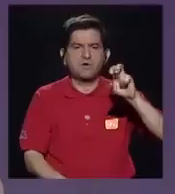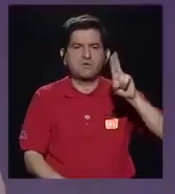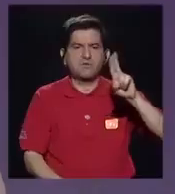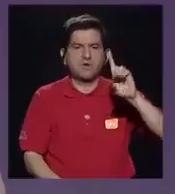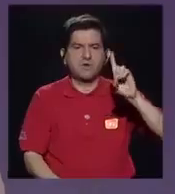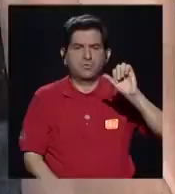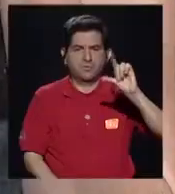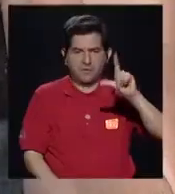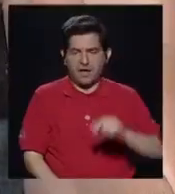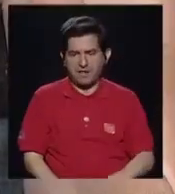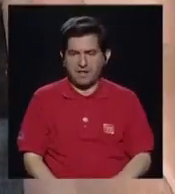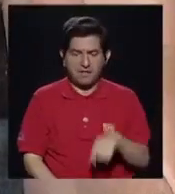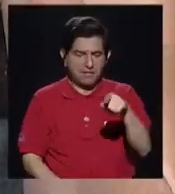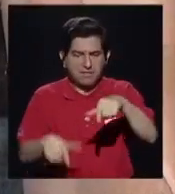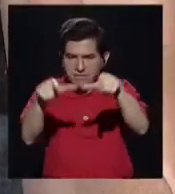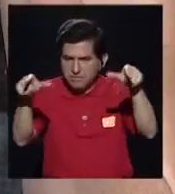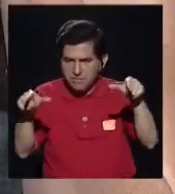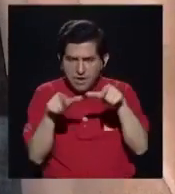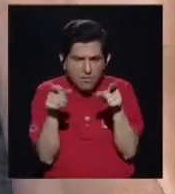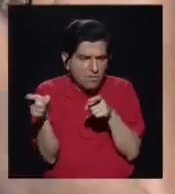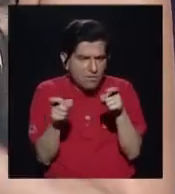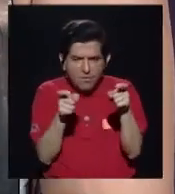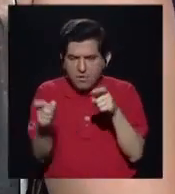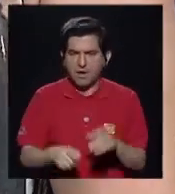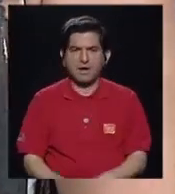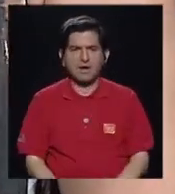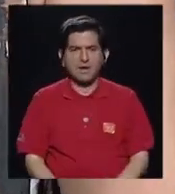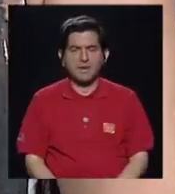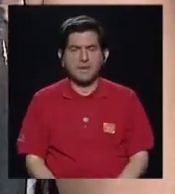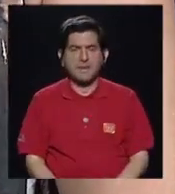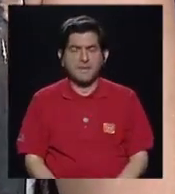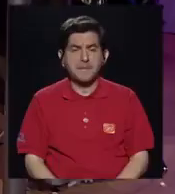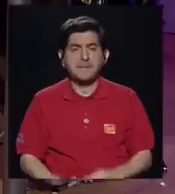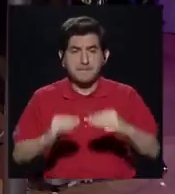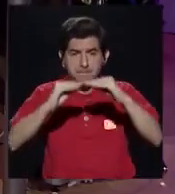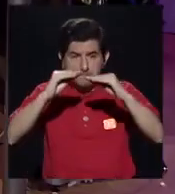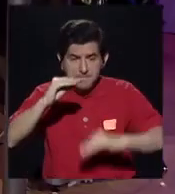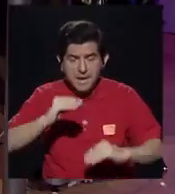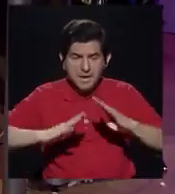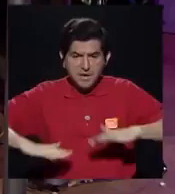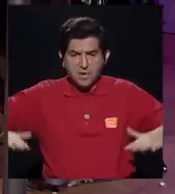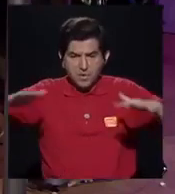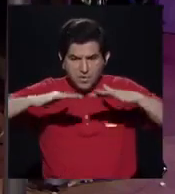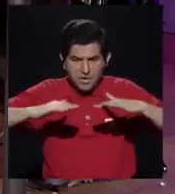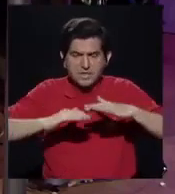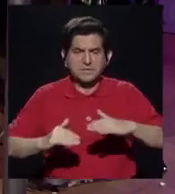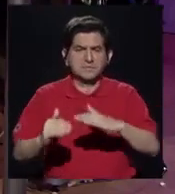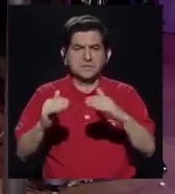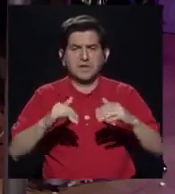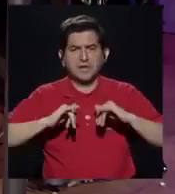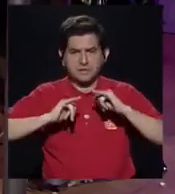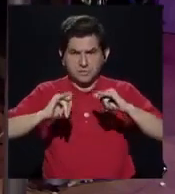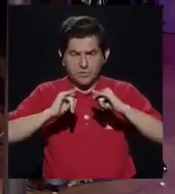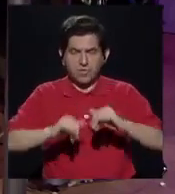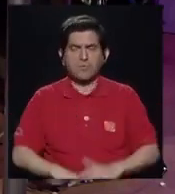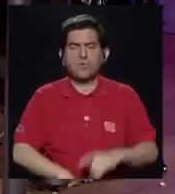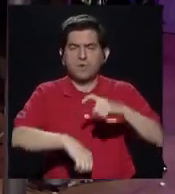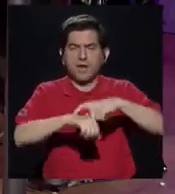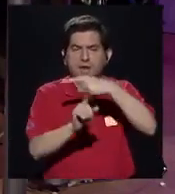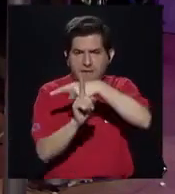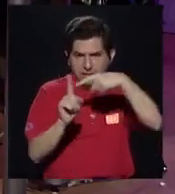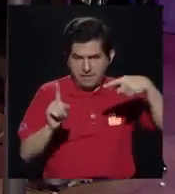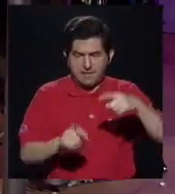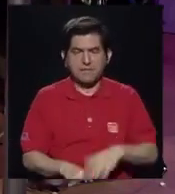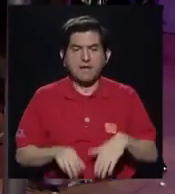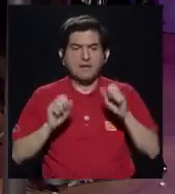de los territorios con muchísimos menos espacios comunes que había en la Edad Media y que digamos aireaban